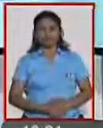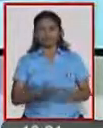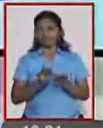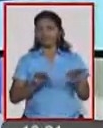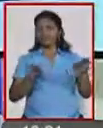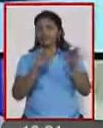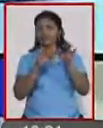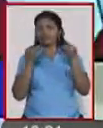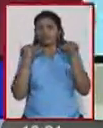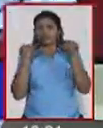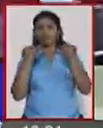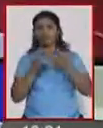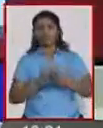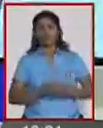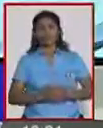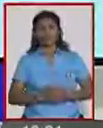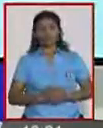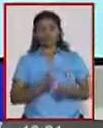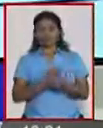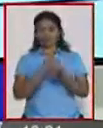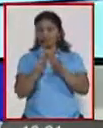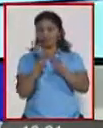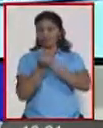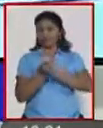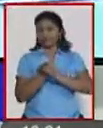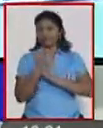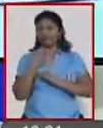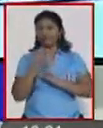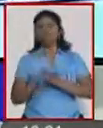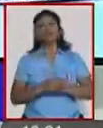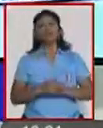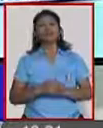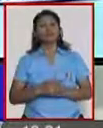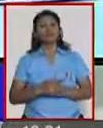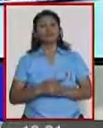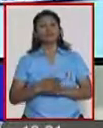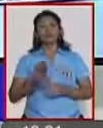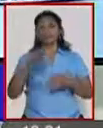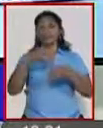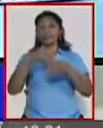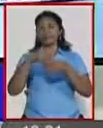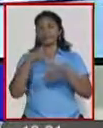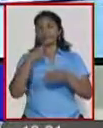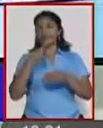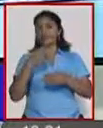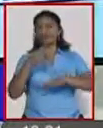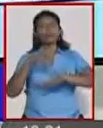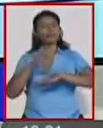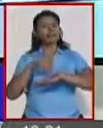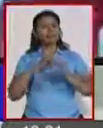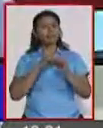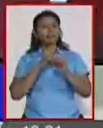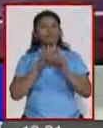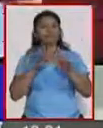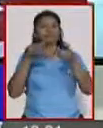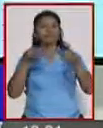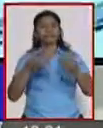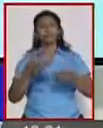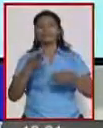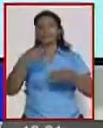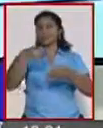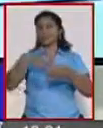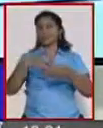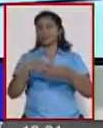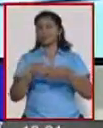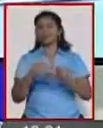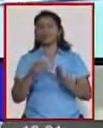Bueno, importante información de nuestra periodista Karen Vargas. Cambiamos totalmente de información. Le contamos que el Tribunal Supremo Electoral ha lanzado la convocatoria oficial para el referéndum